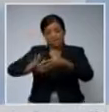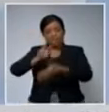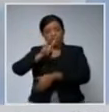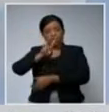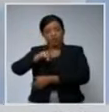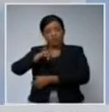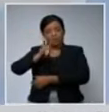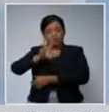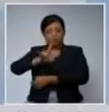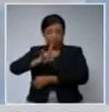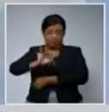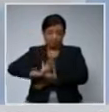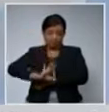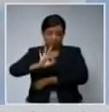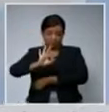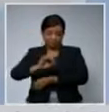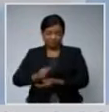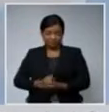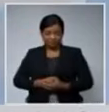2,39%.